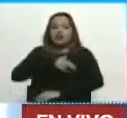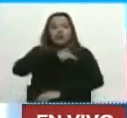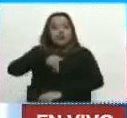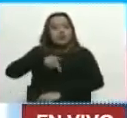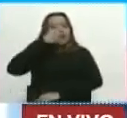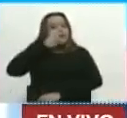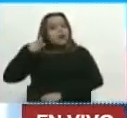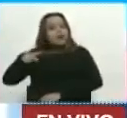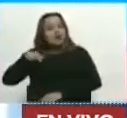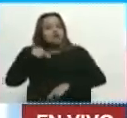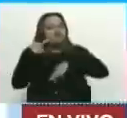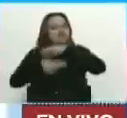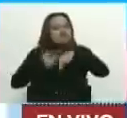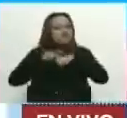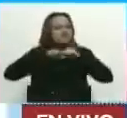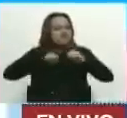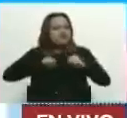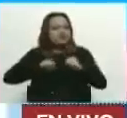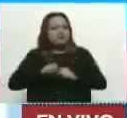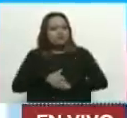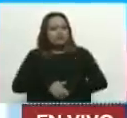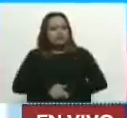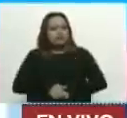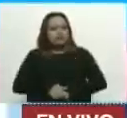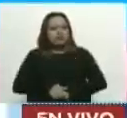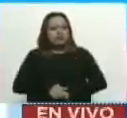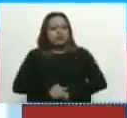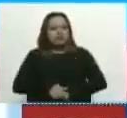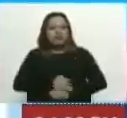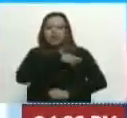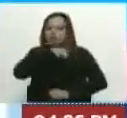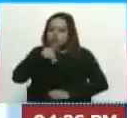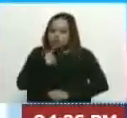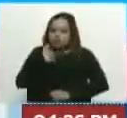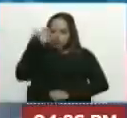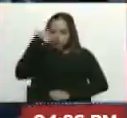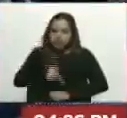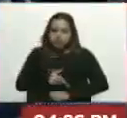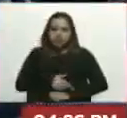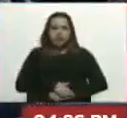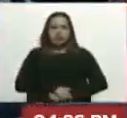pueblos rebeldes. Y somos...